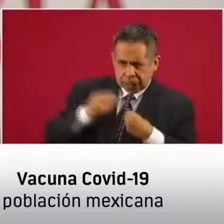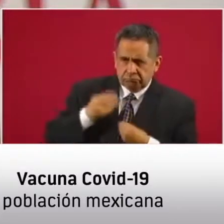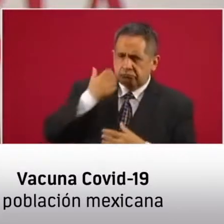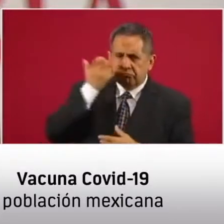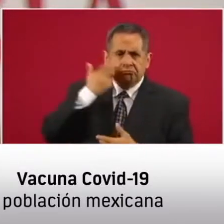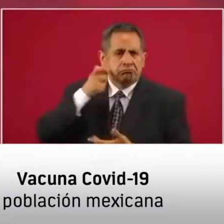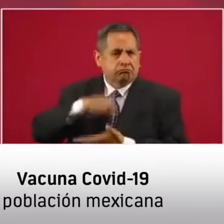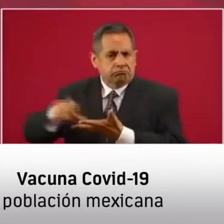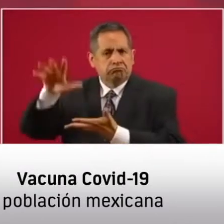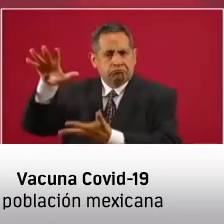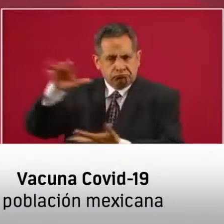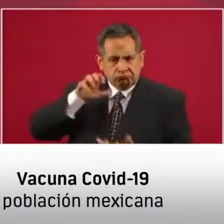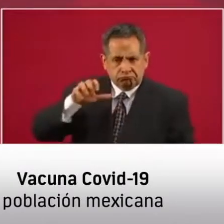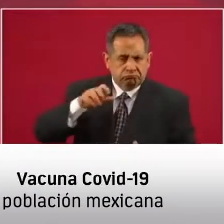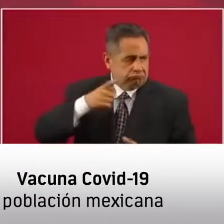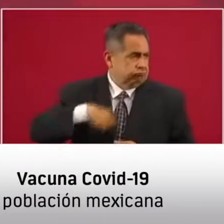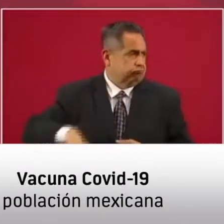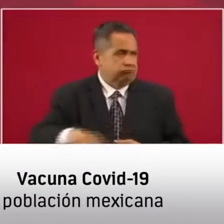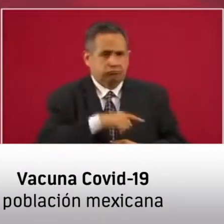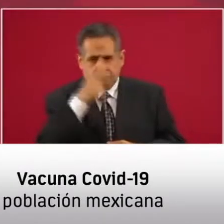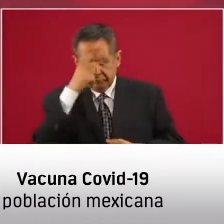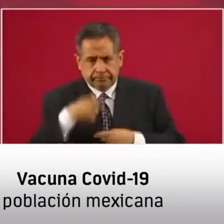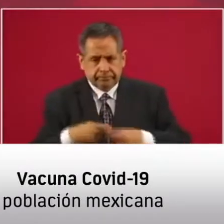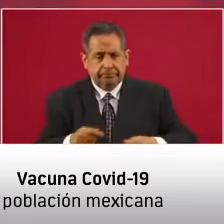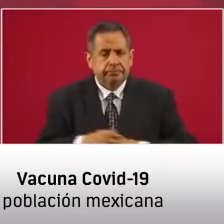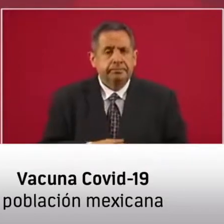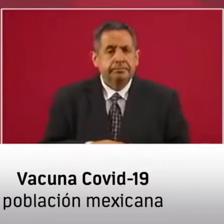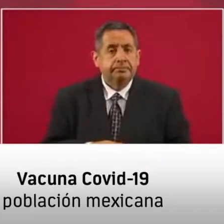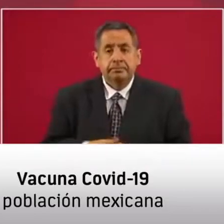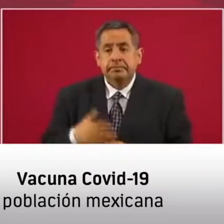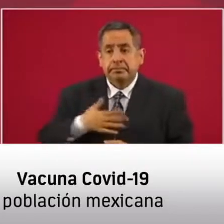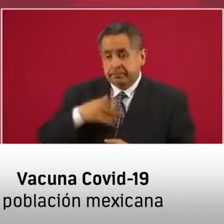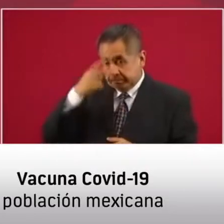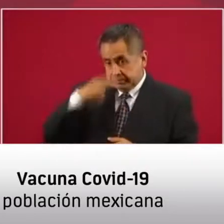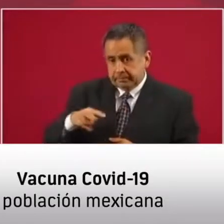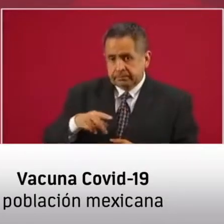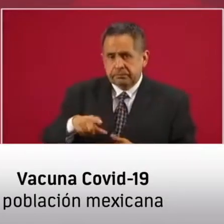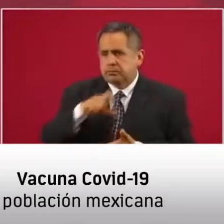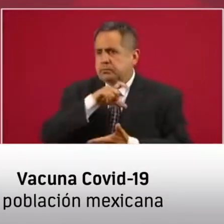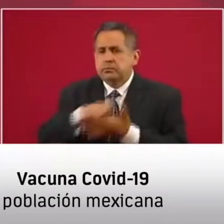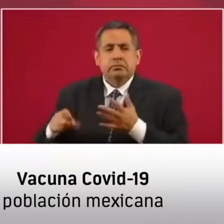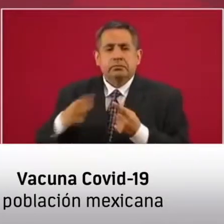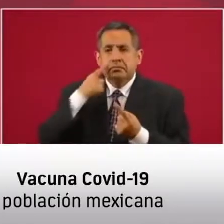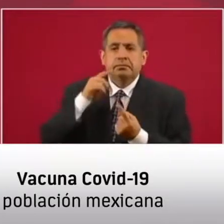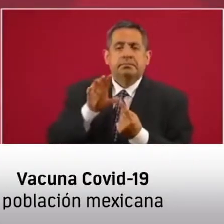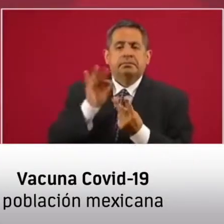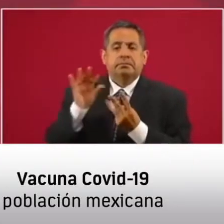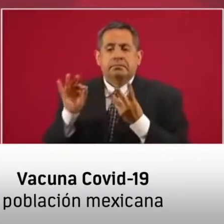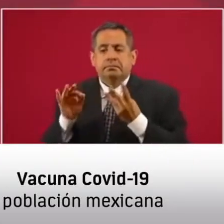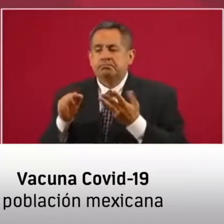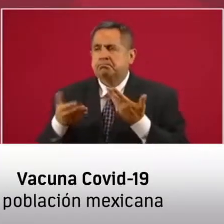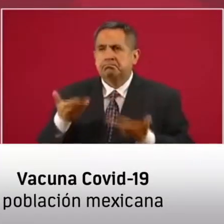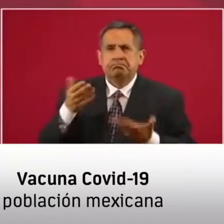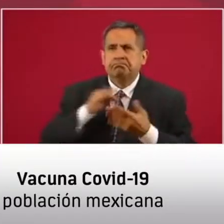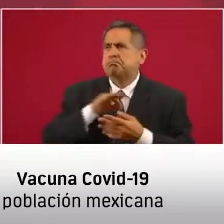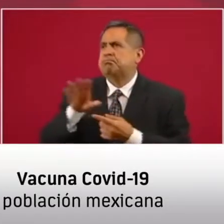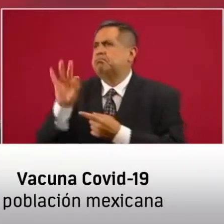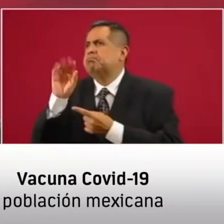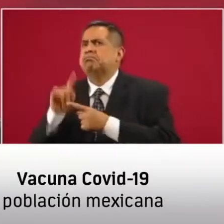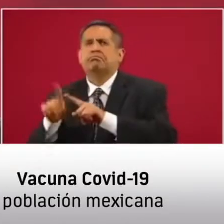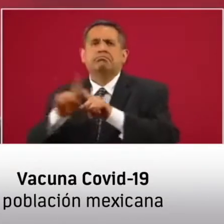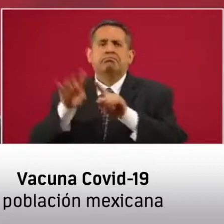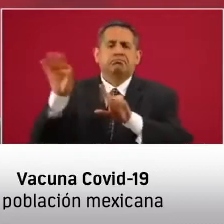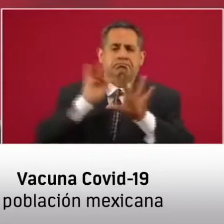nacional. Se eligió por parte del sector salud la modalidad de compra opcional que otorga mayor flexibilidad.